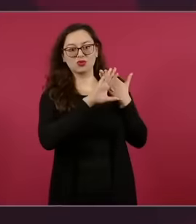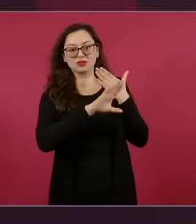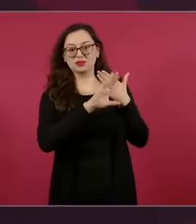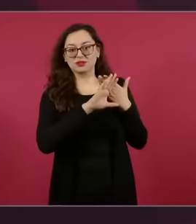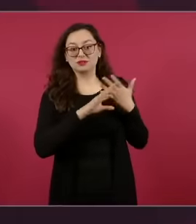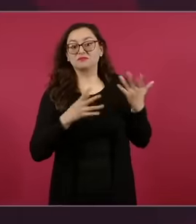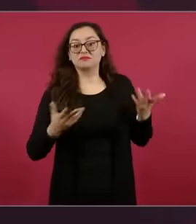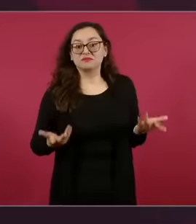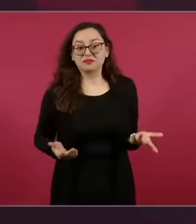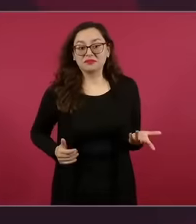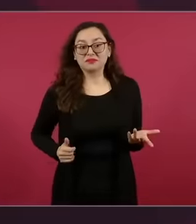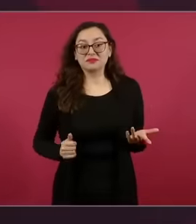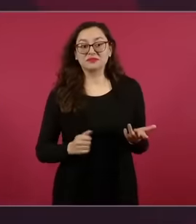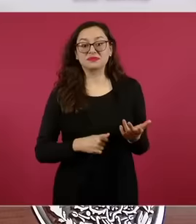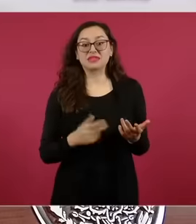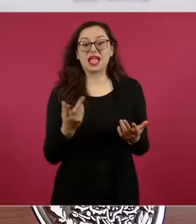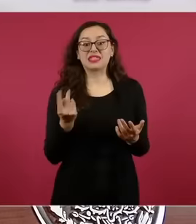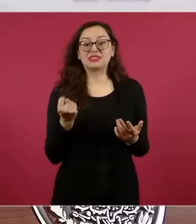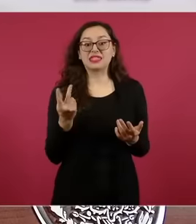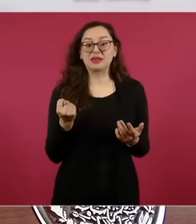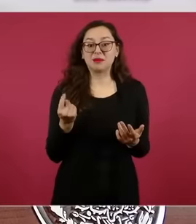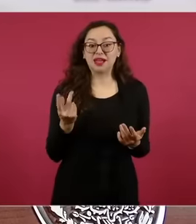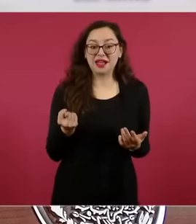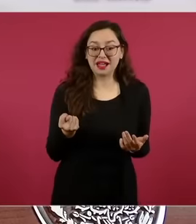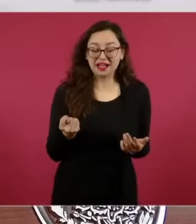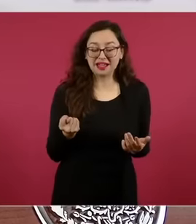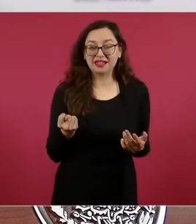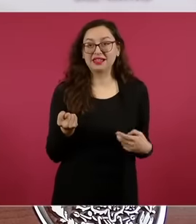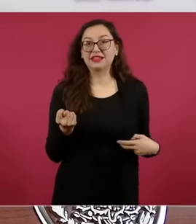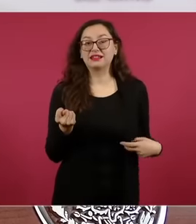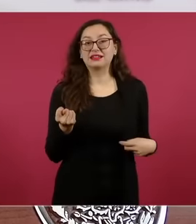las televisoras. En ese entonces,